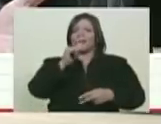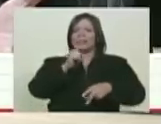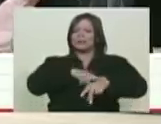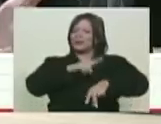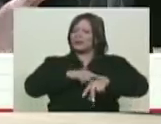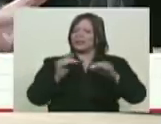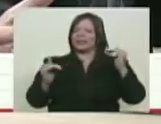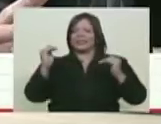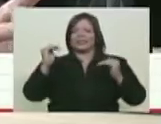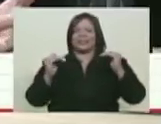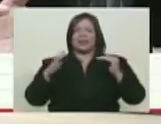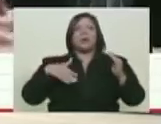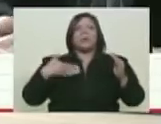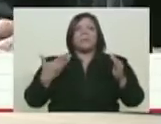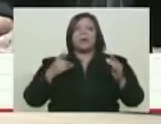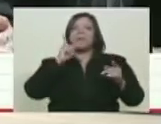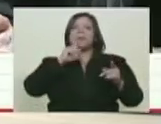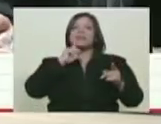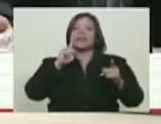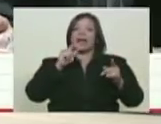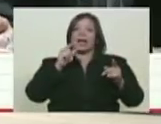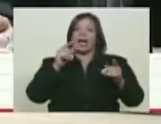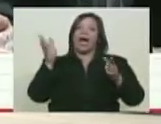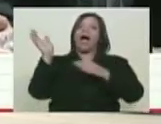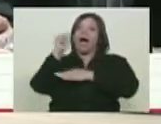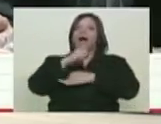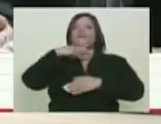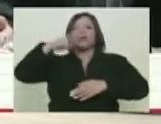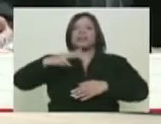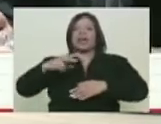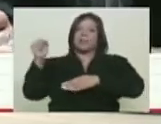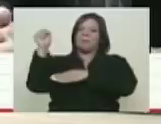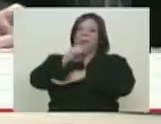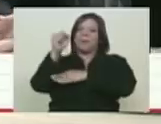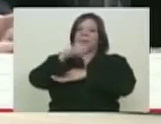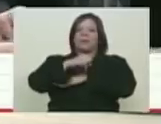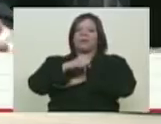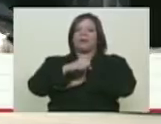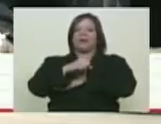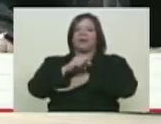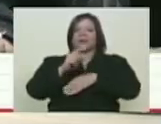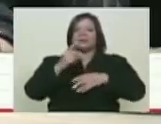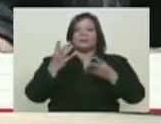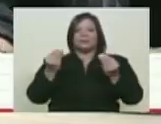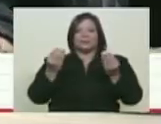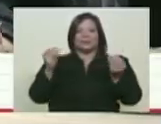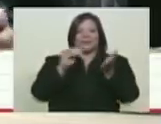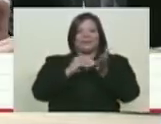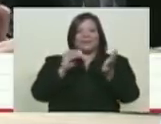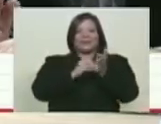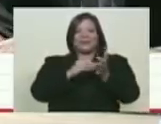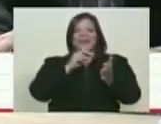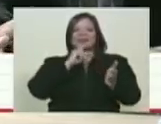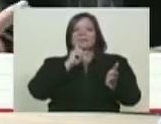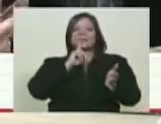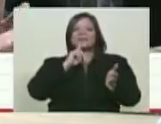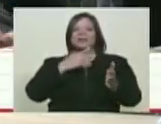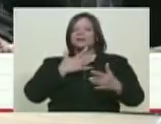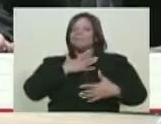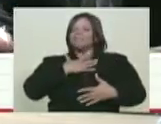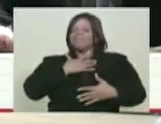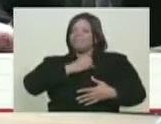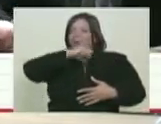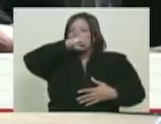paralela, la posibilidad de desmentir a los poderes fácticos cuando mentían, ¿no? Soy un